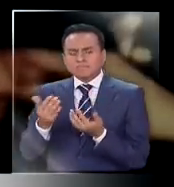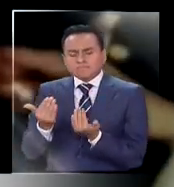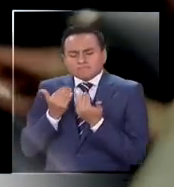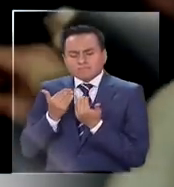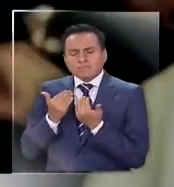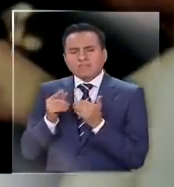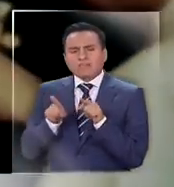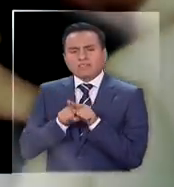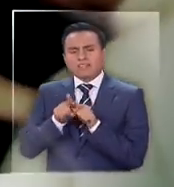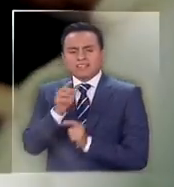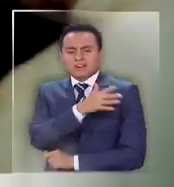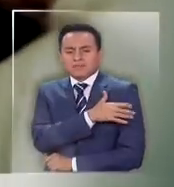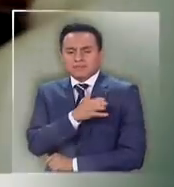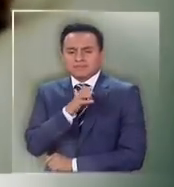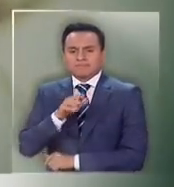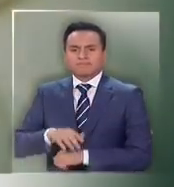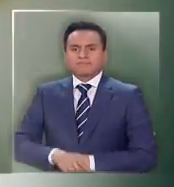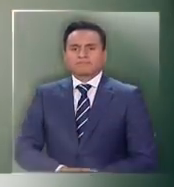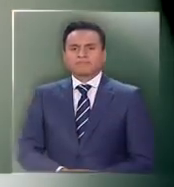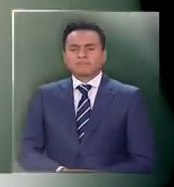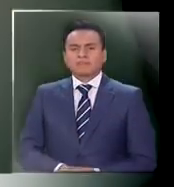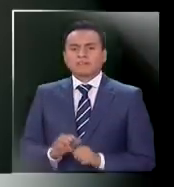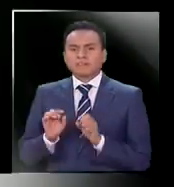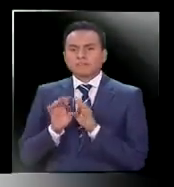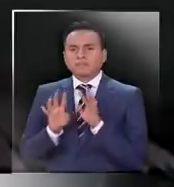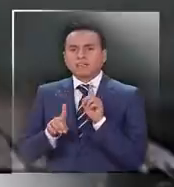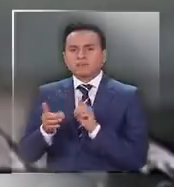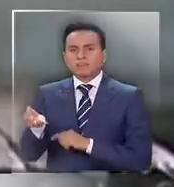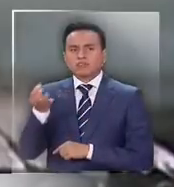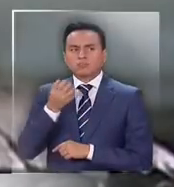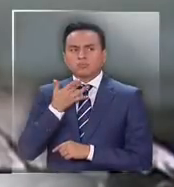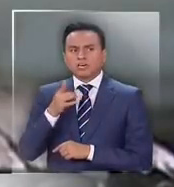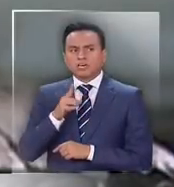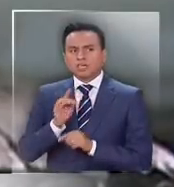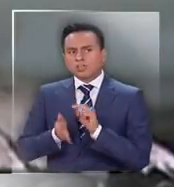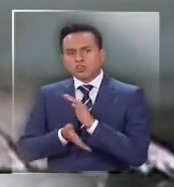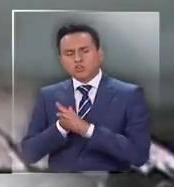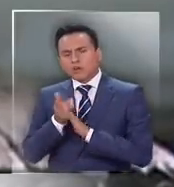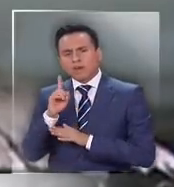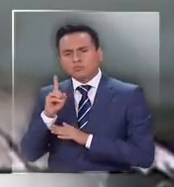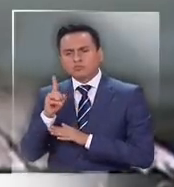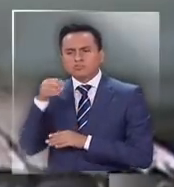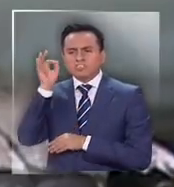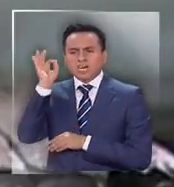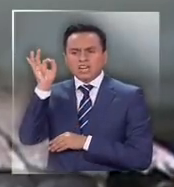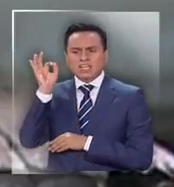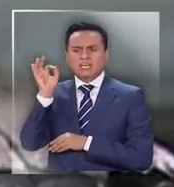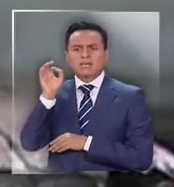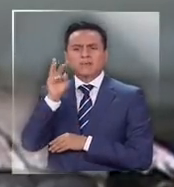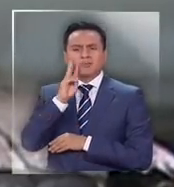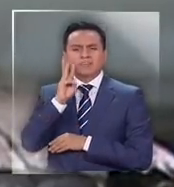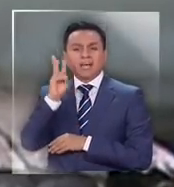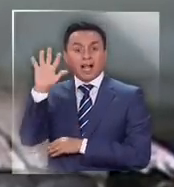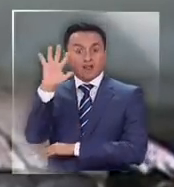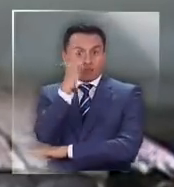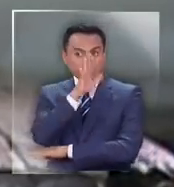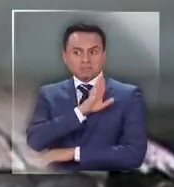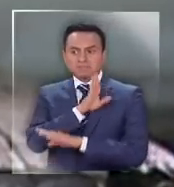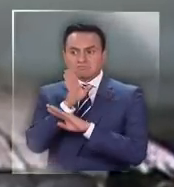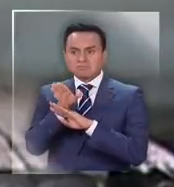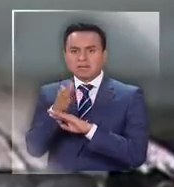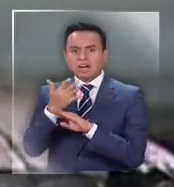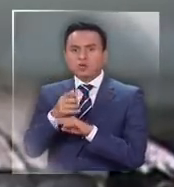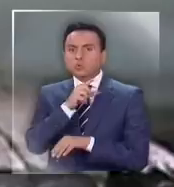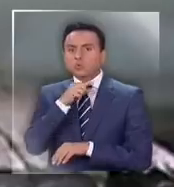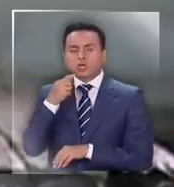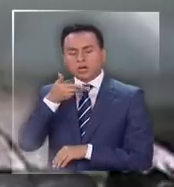a través de la fe. De repente alguien me dijo, oye, ¿por qué no vamos a una charla el miércoles al bosque? Que hay un